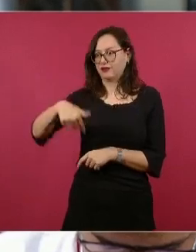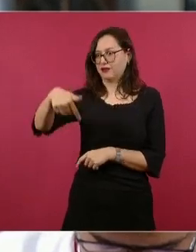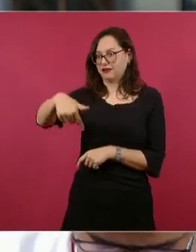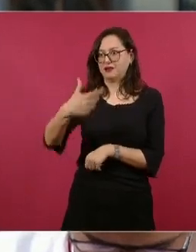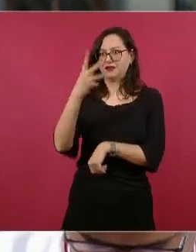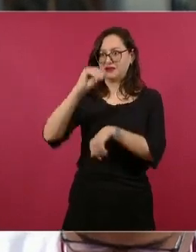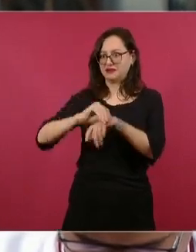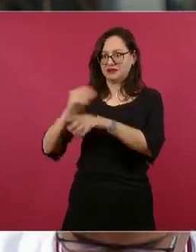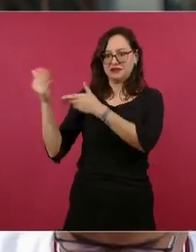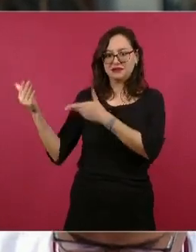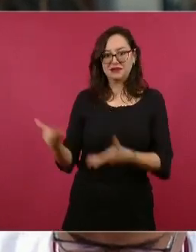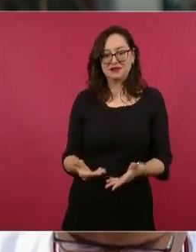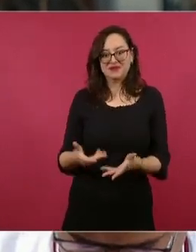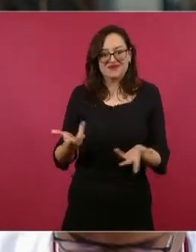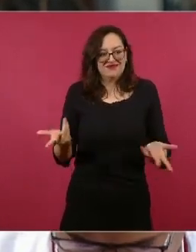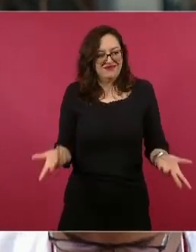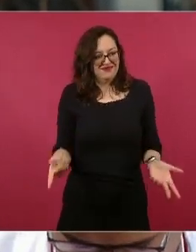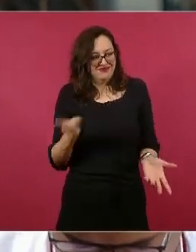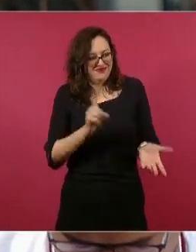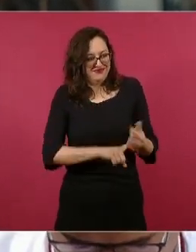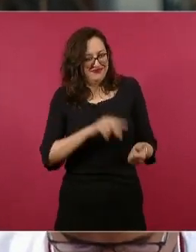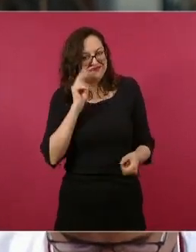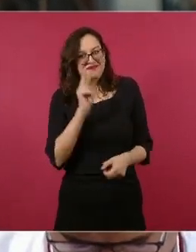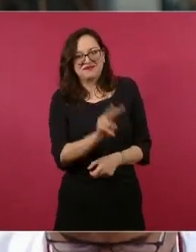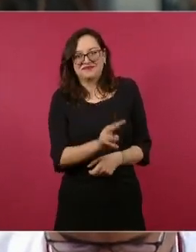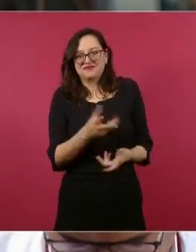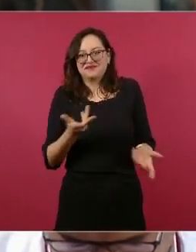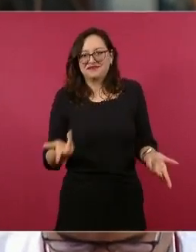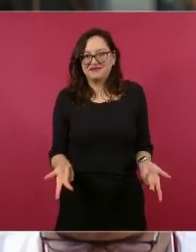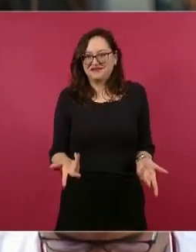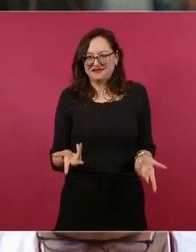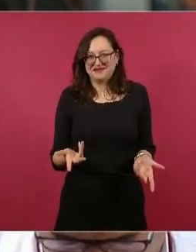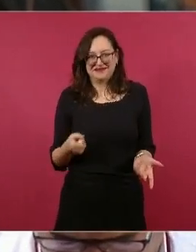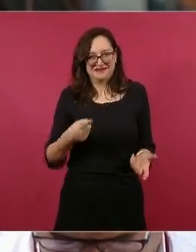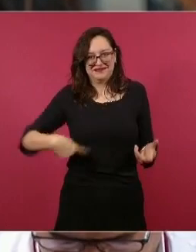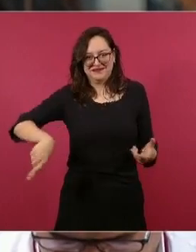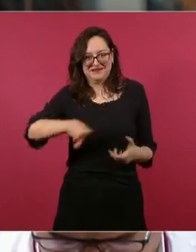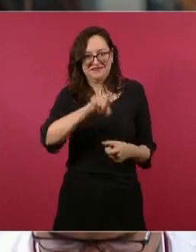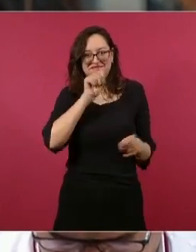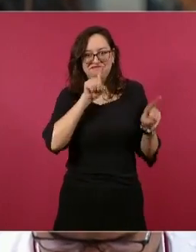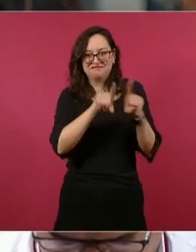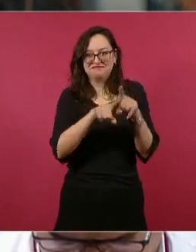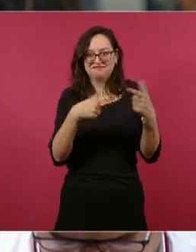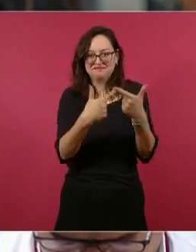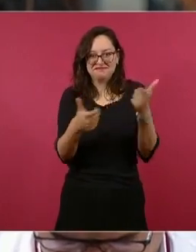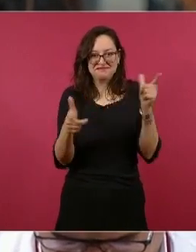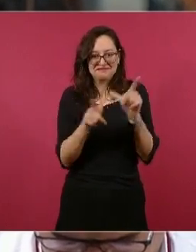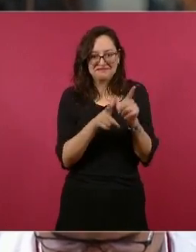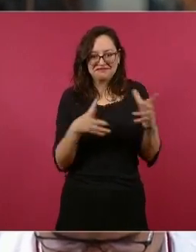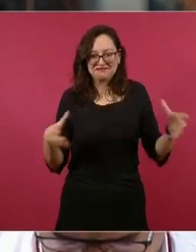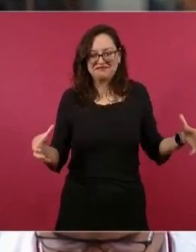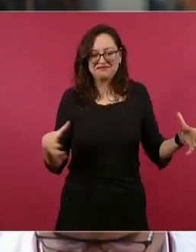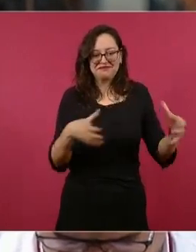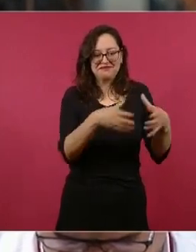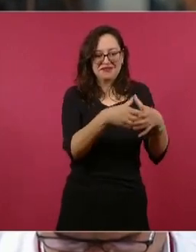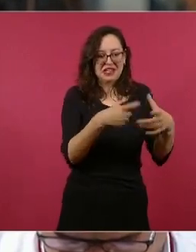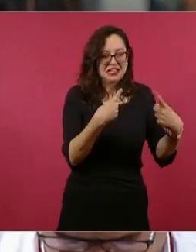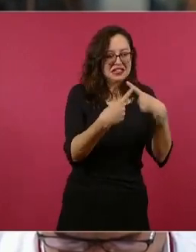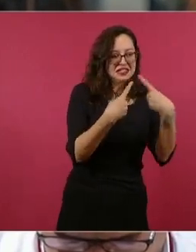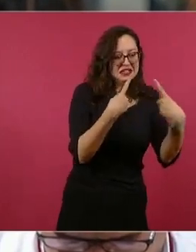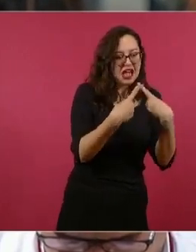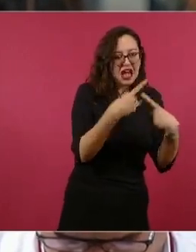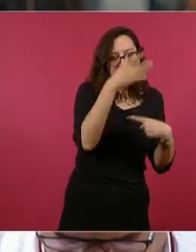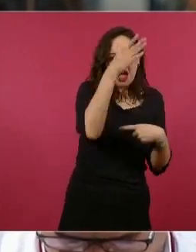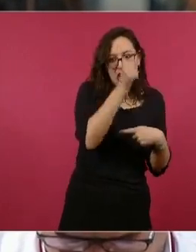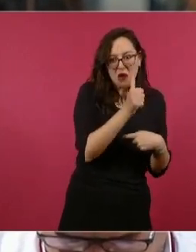oposición que encabeza Claudio X González Guajardo preguntarle presidente pues opinión sobre esta maquinación